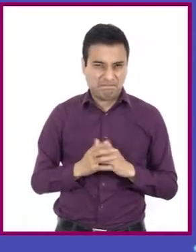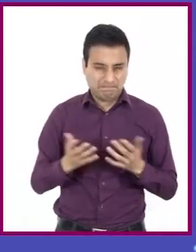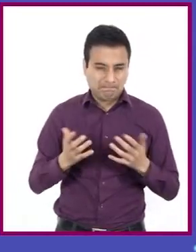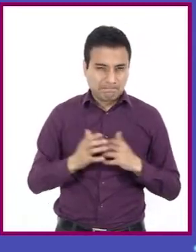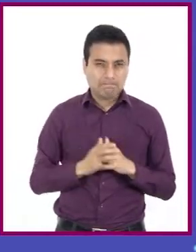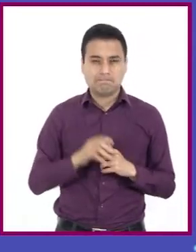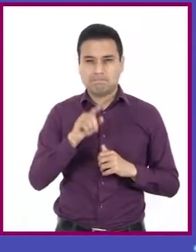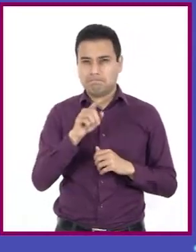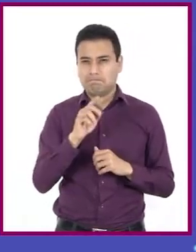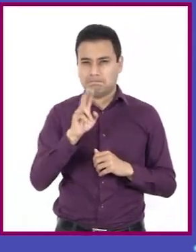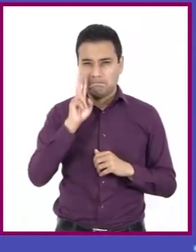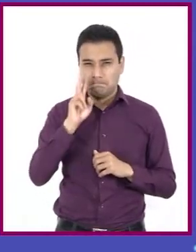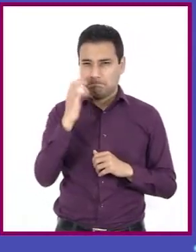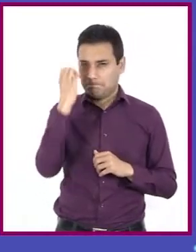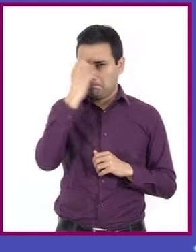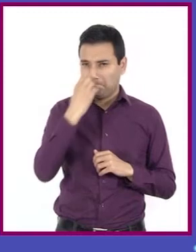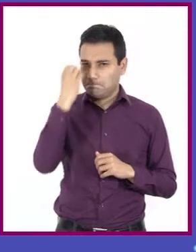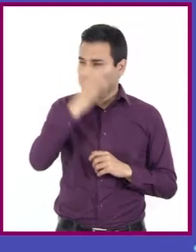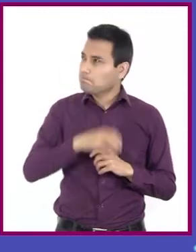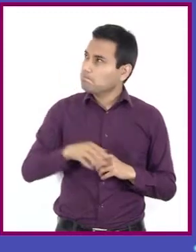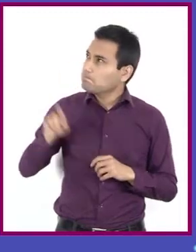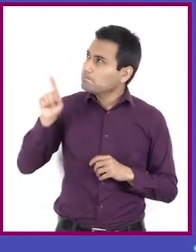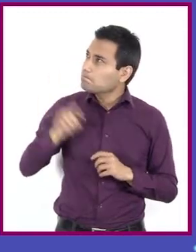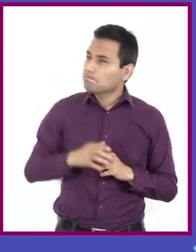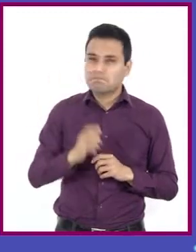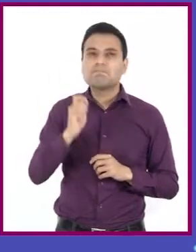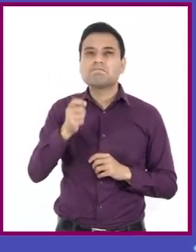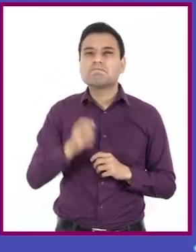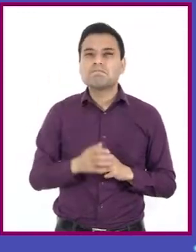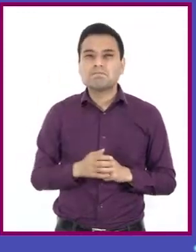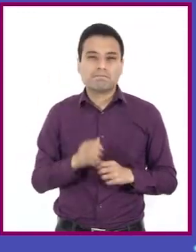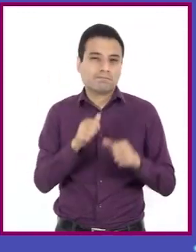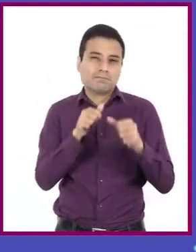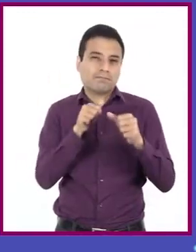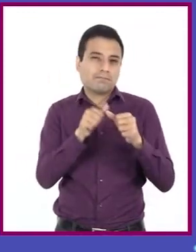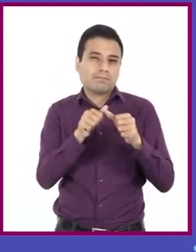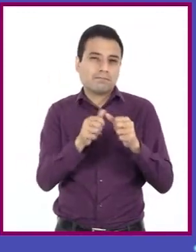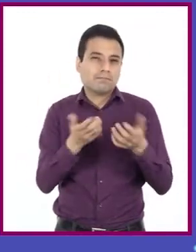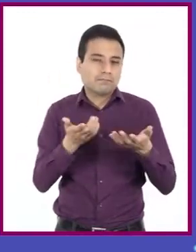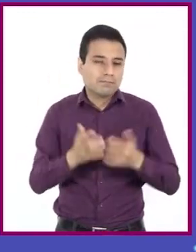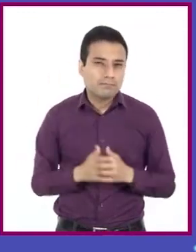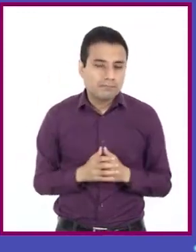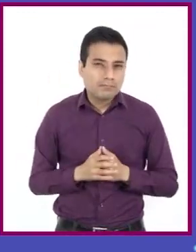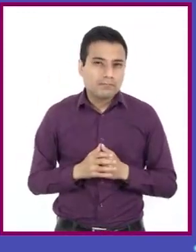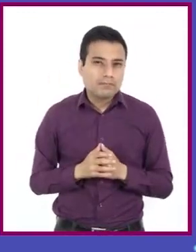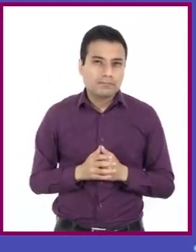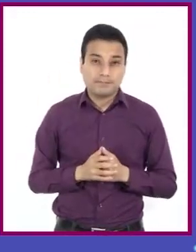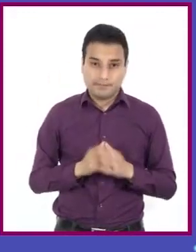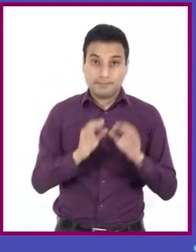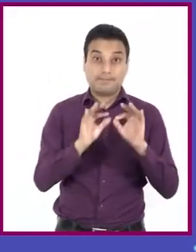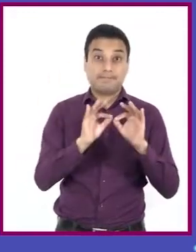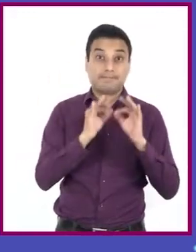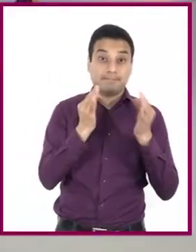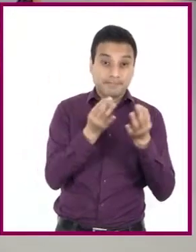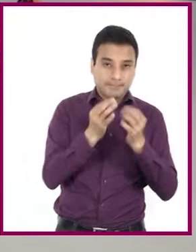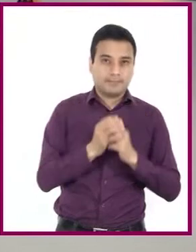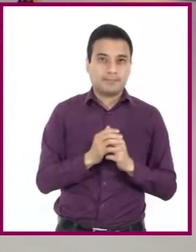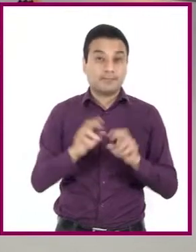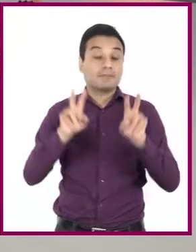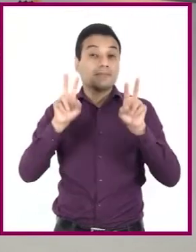inevitable observar que son letras y muestran una relación muy estrecha entre la forma y el contenido.